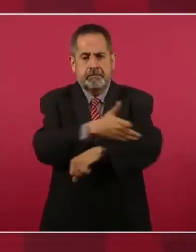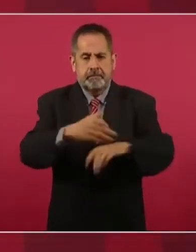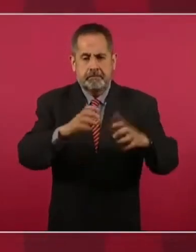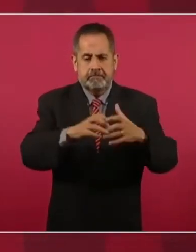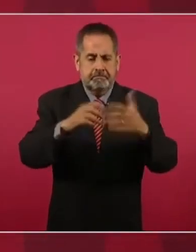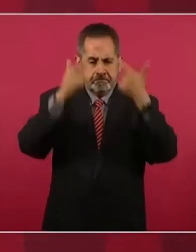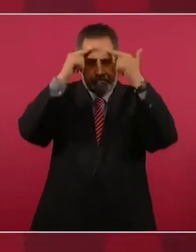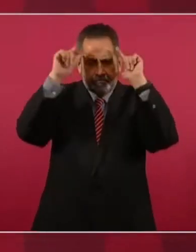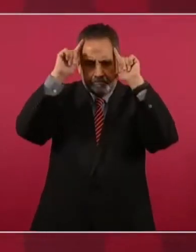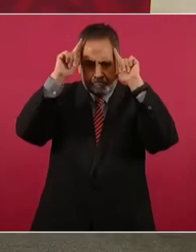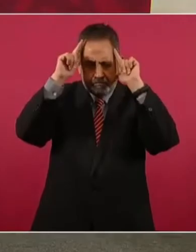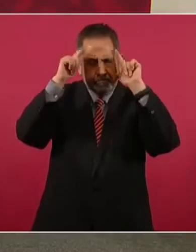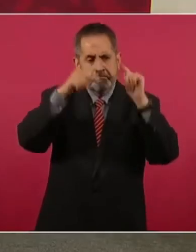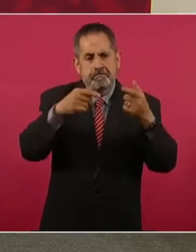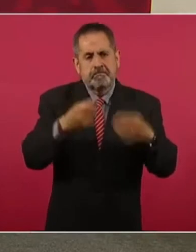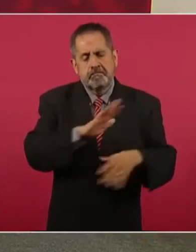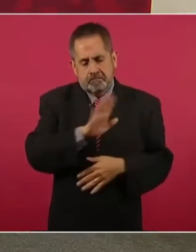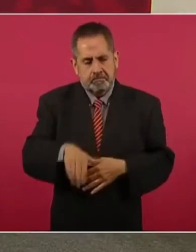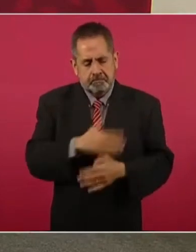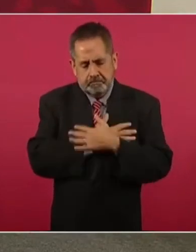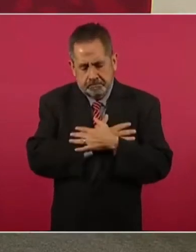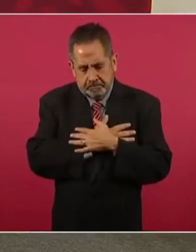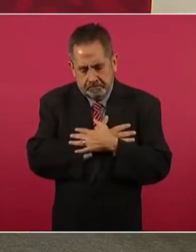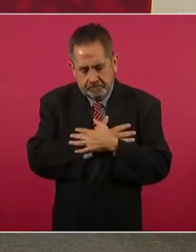los marinos que perdieron la vida